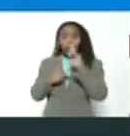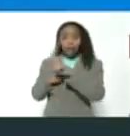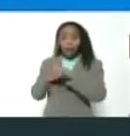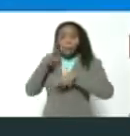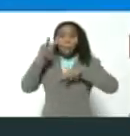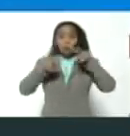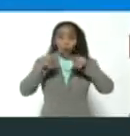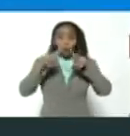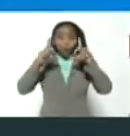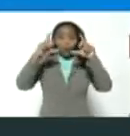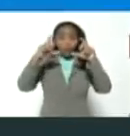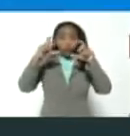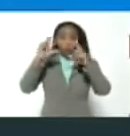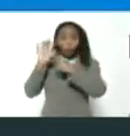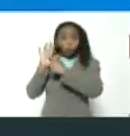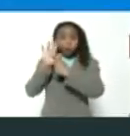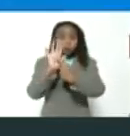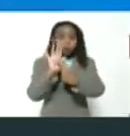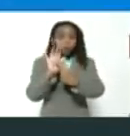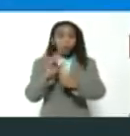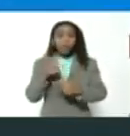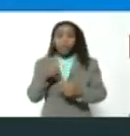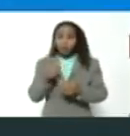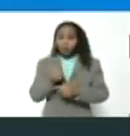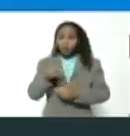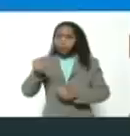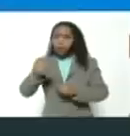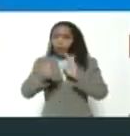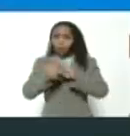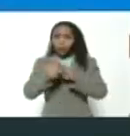exposición de fotografía. Acércale un micrófono a Fraso.